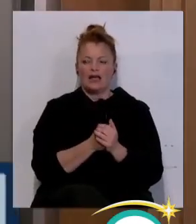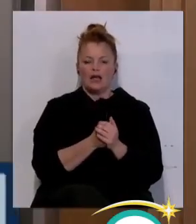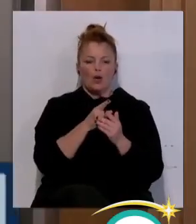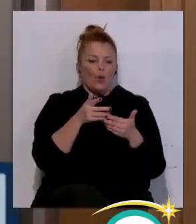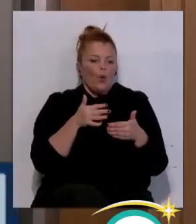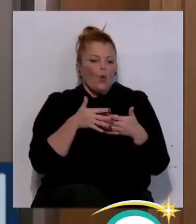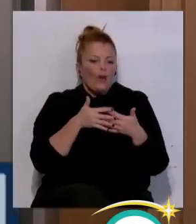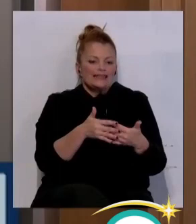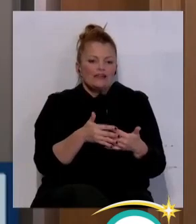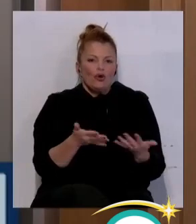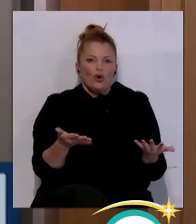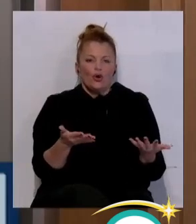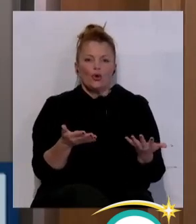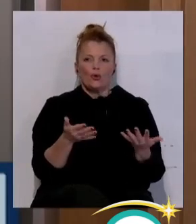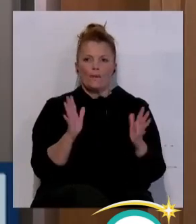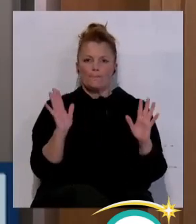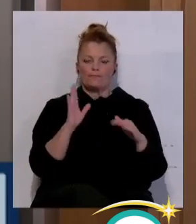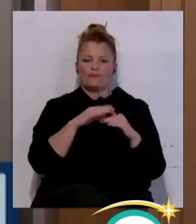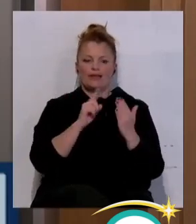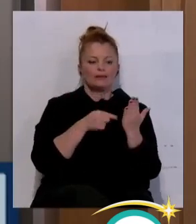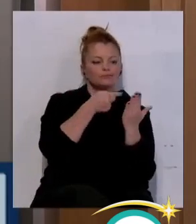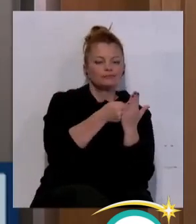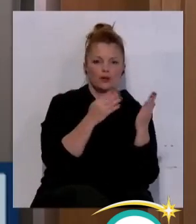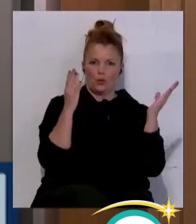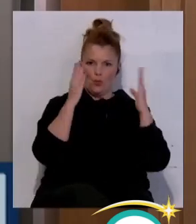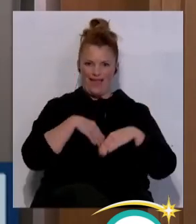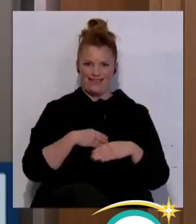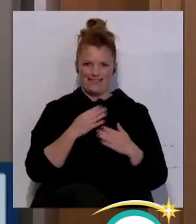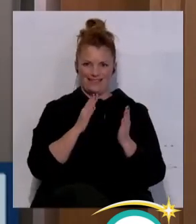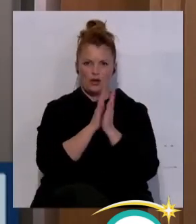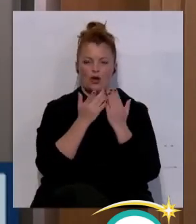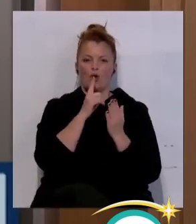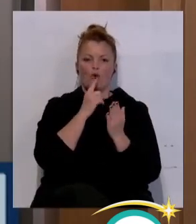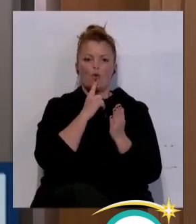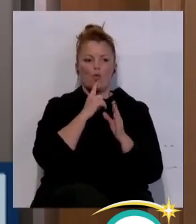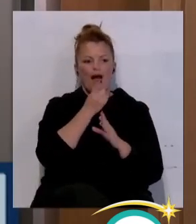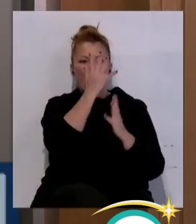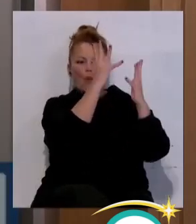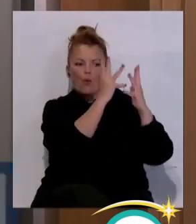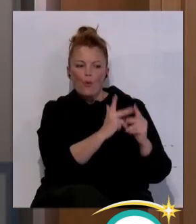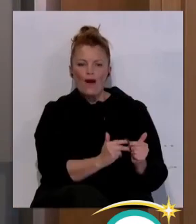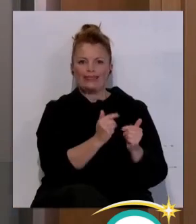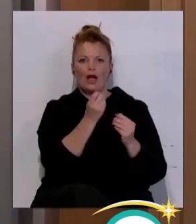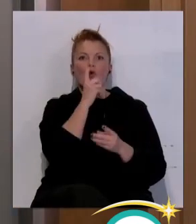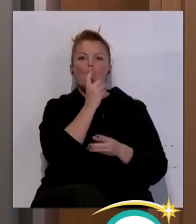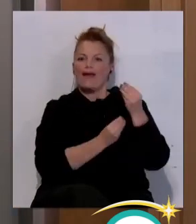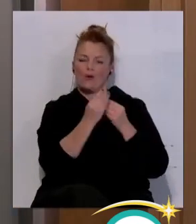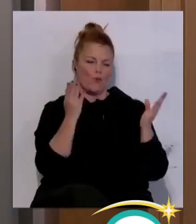archivo que no va a adquirir personalidad jurídica, es decir, no te va a computar como hijo, no va a aparecer en el libro de